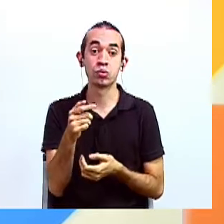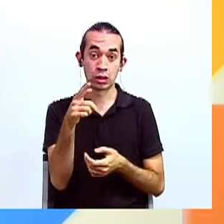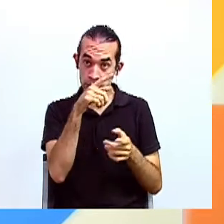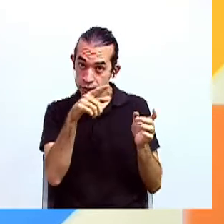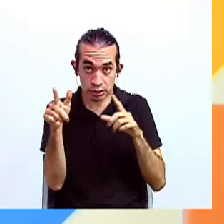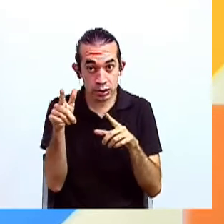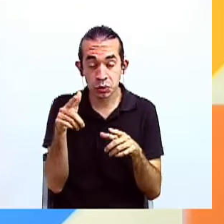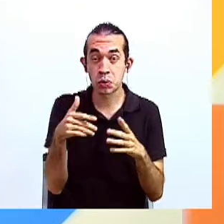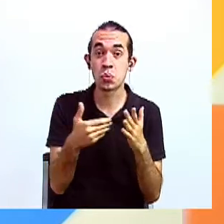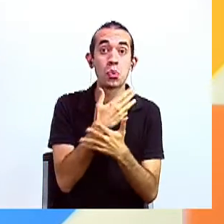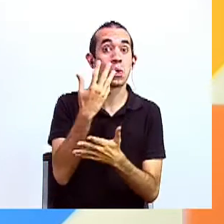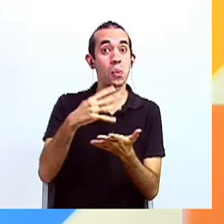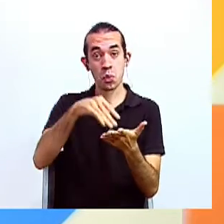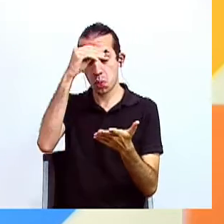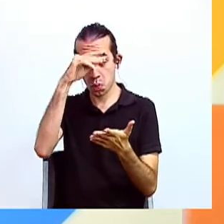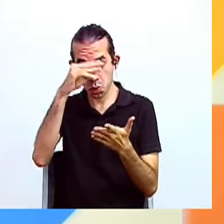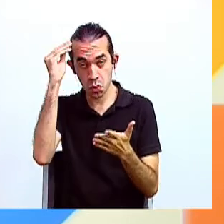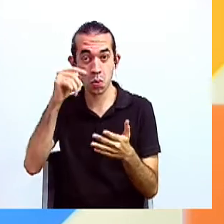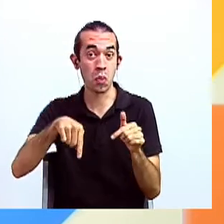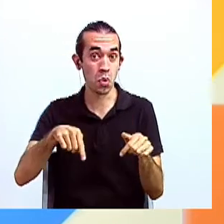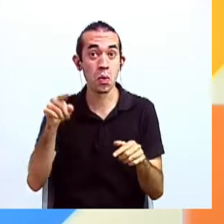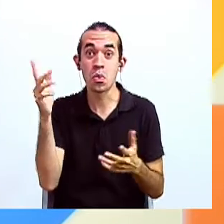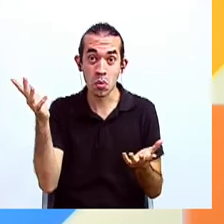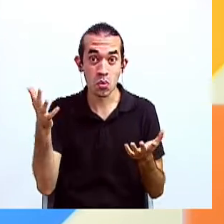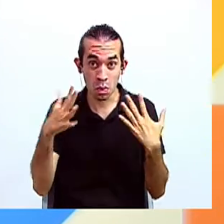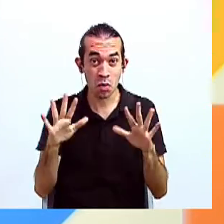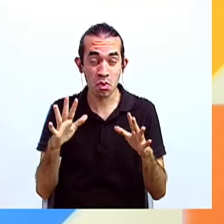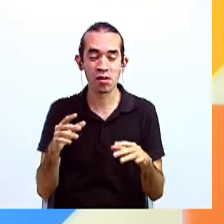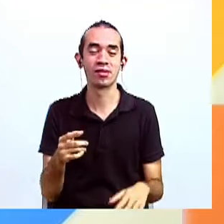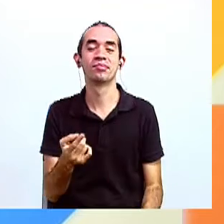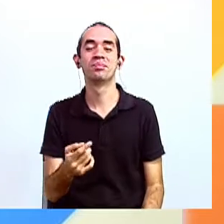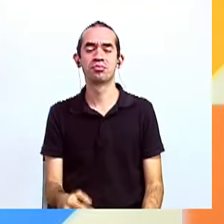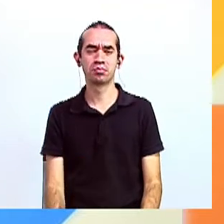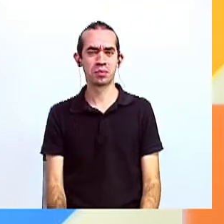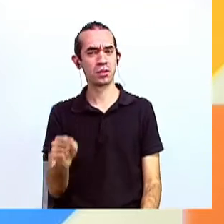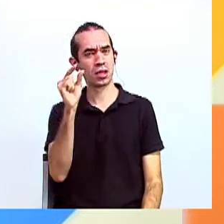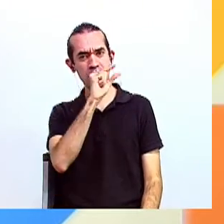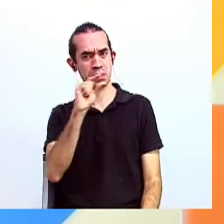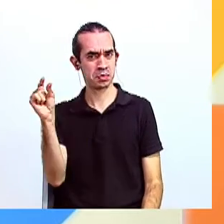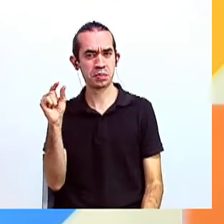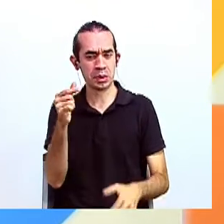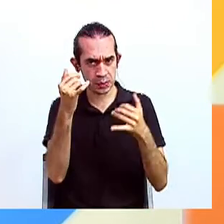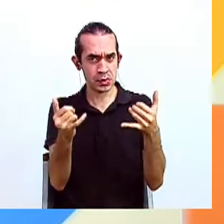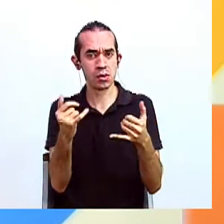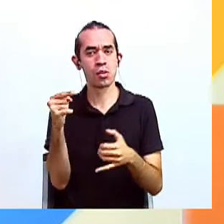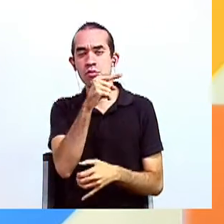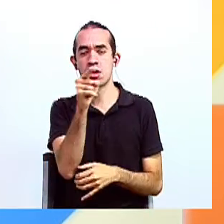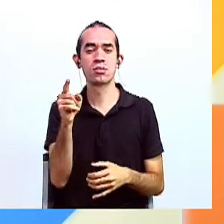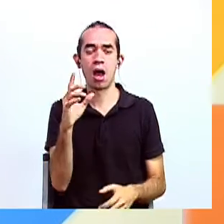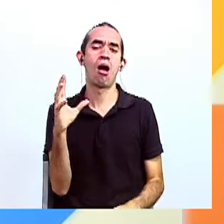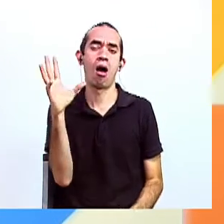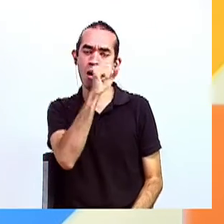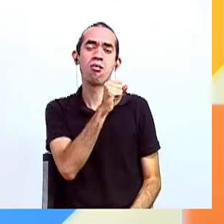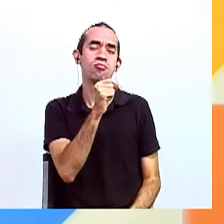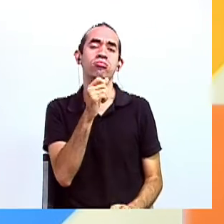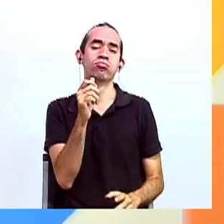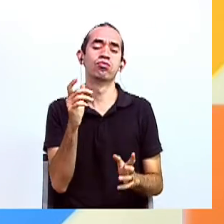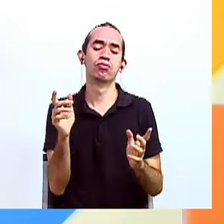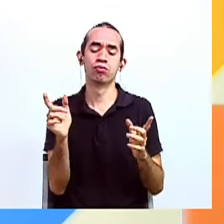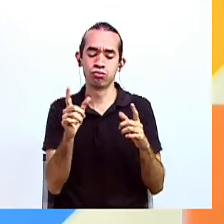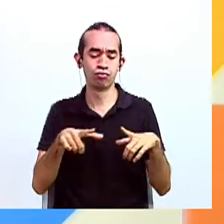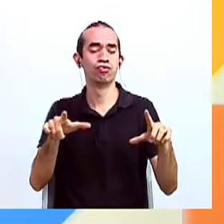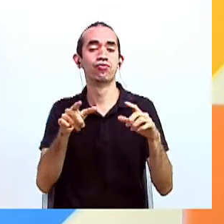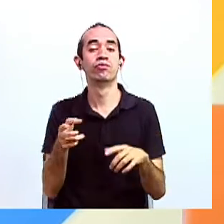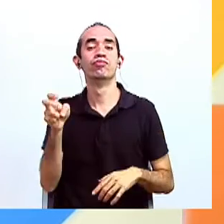conocimientos en este día de hoy. Esta semana ya ustedes tienen identificado el espacio que van a utilizar